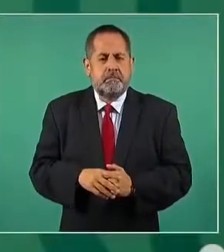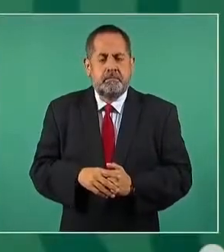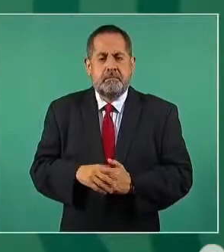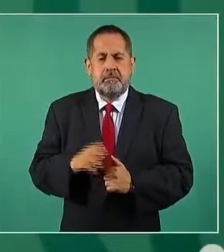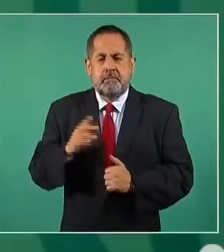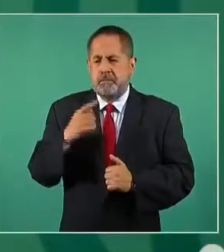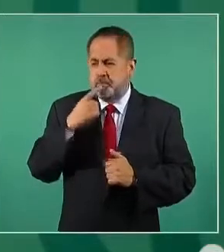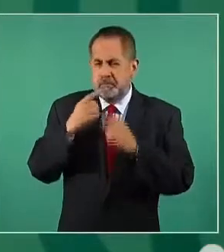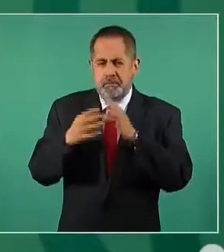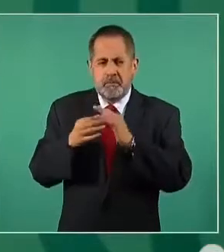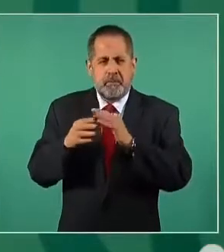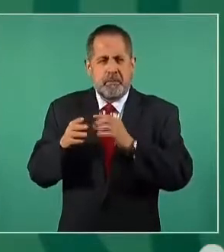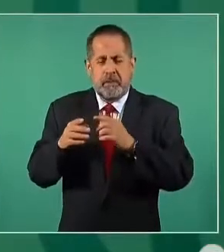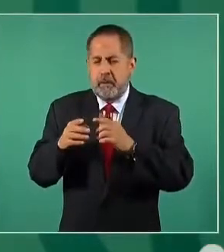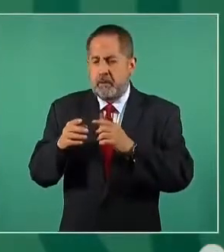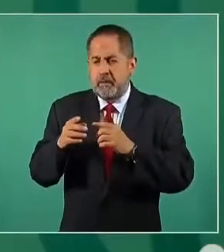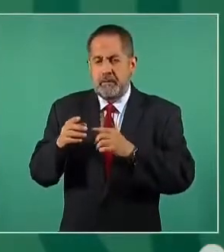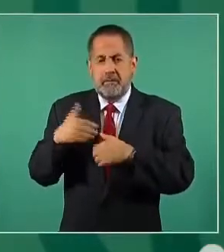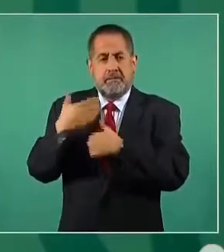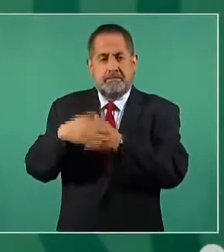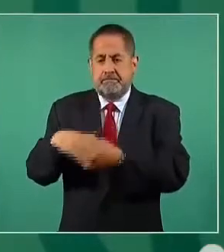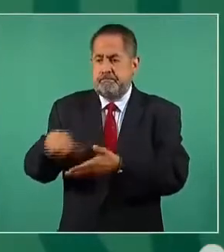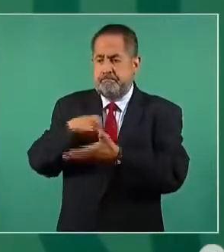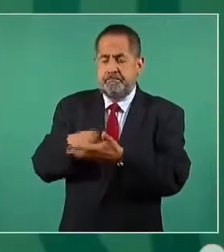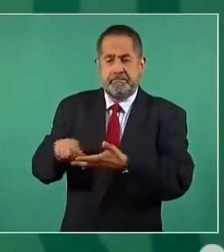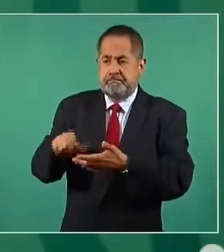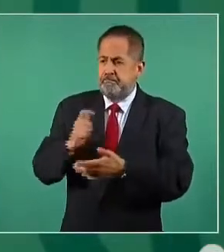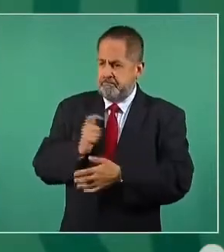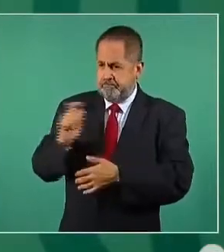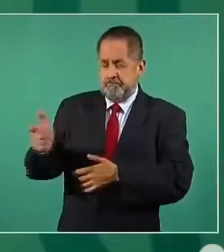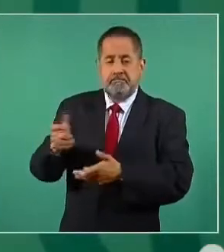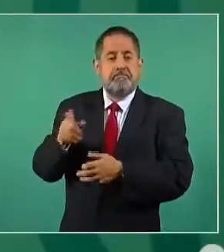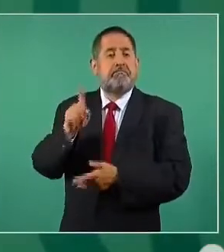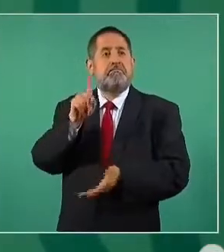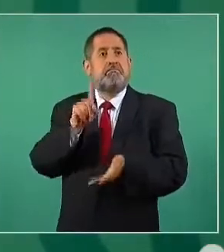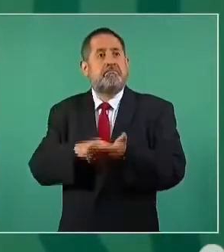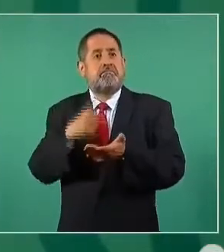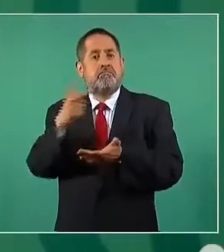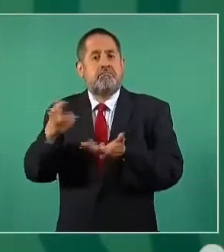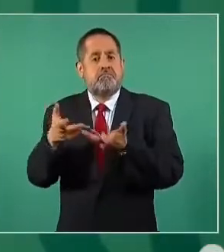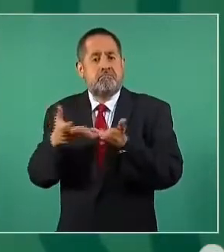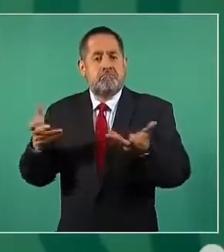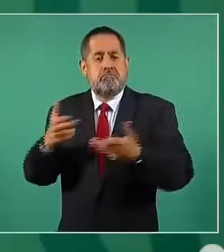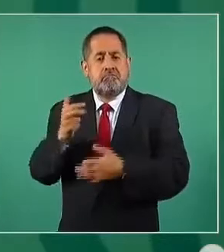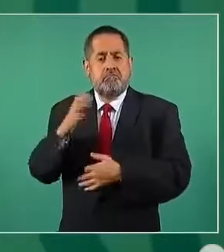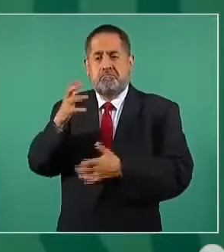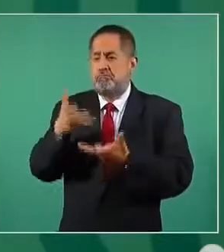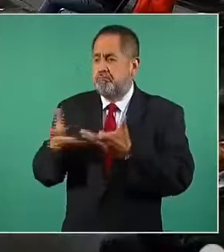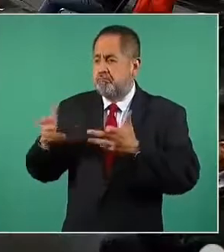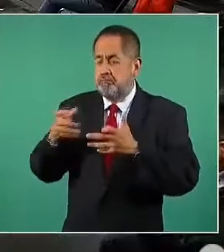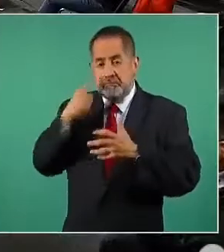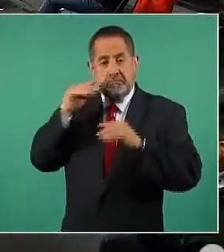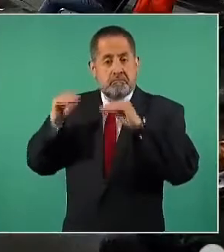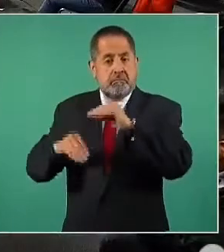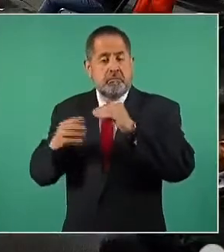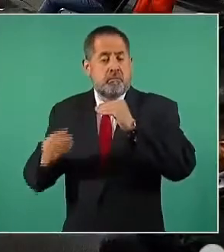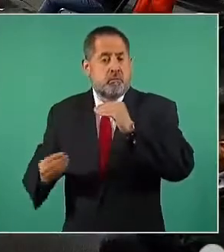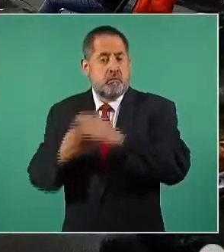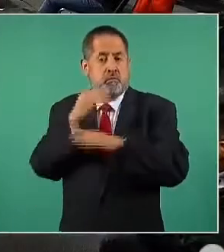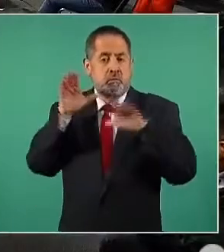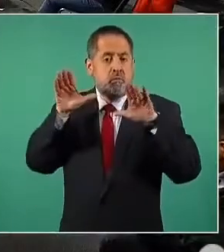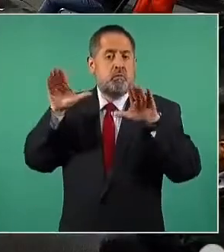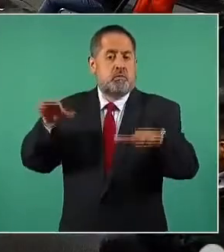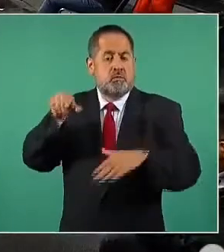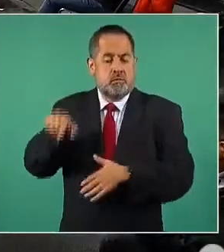se les van a comprar 1.200 hectáreas para la construcción del nuevo aeropuerto de